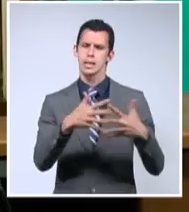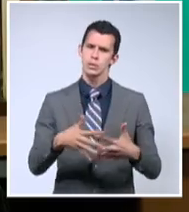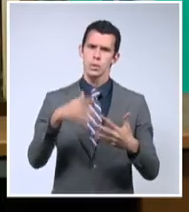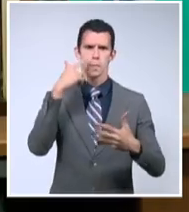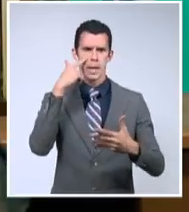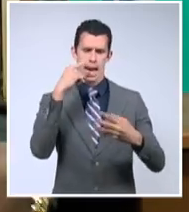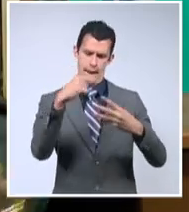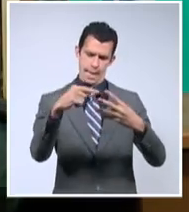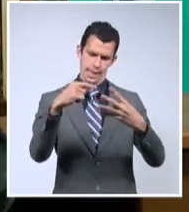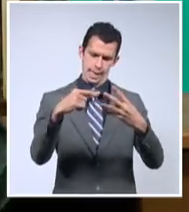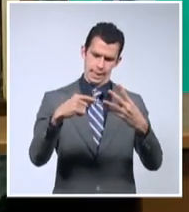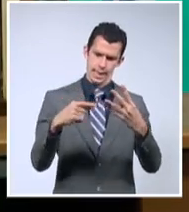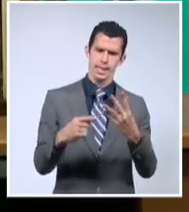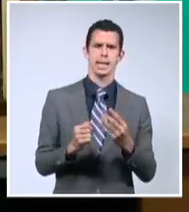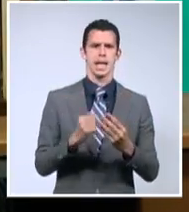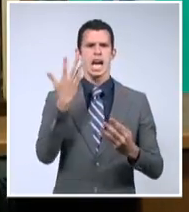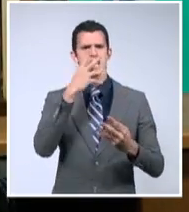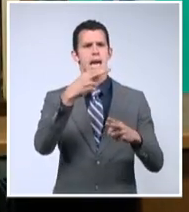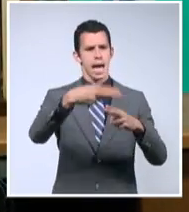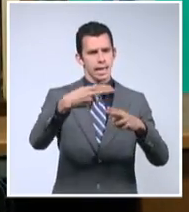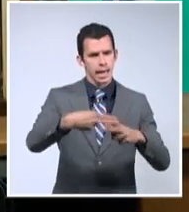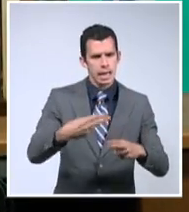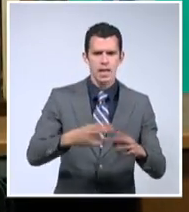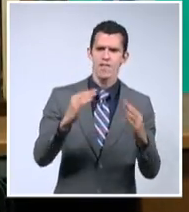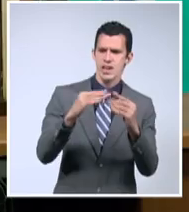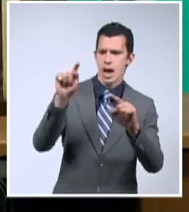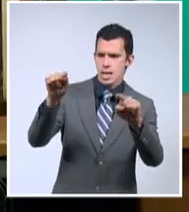país y son precisamente los que hoy